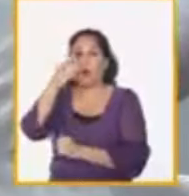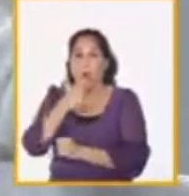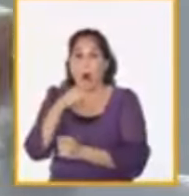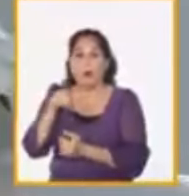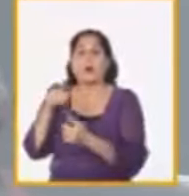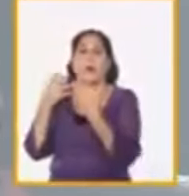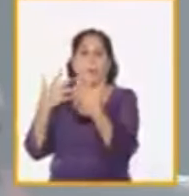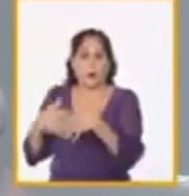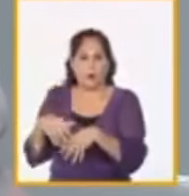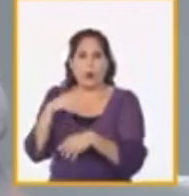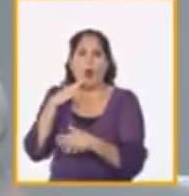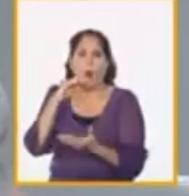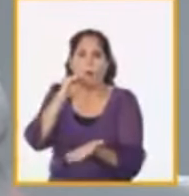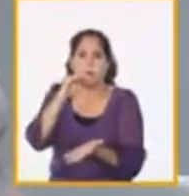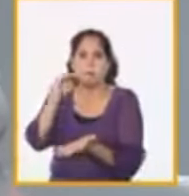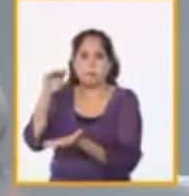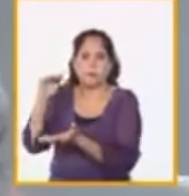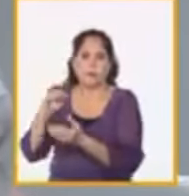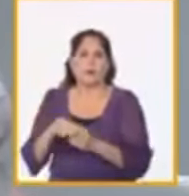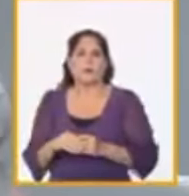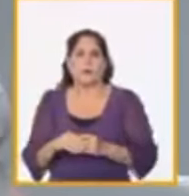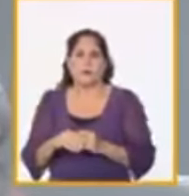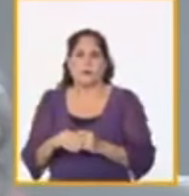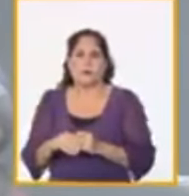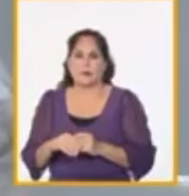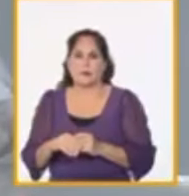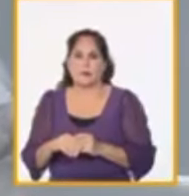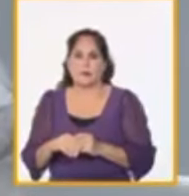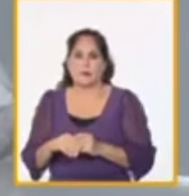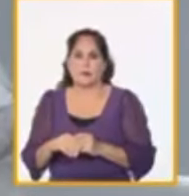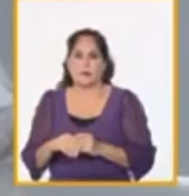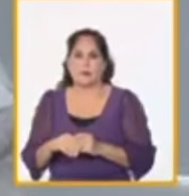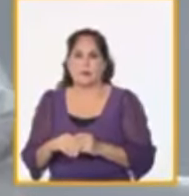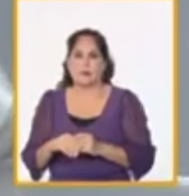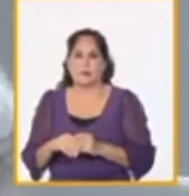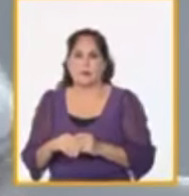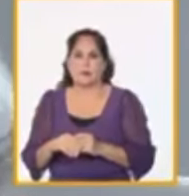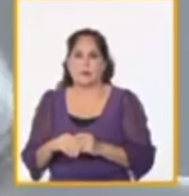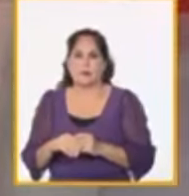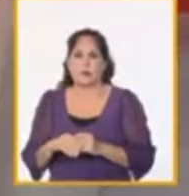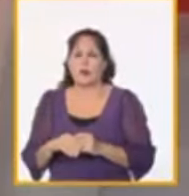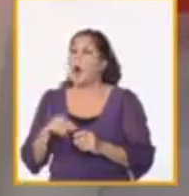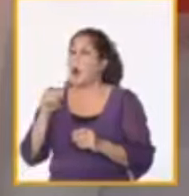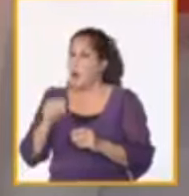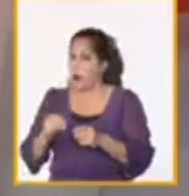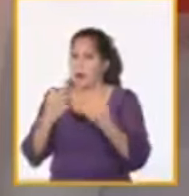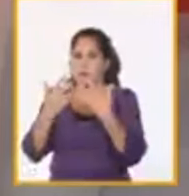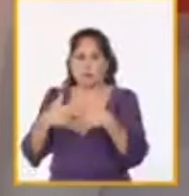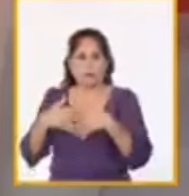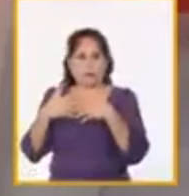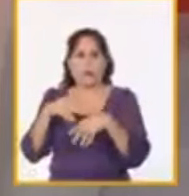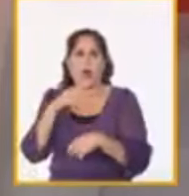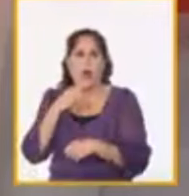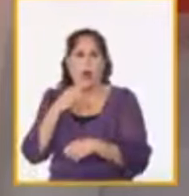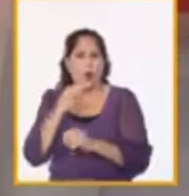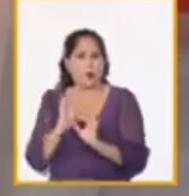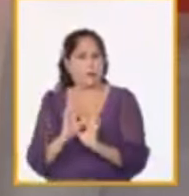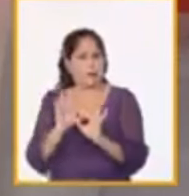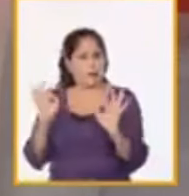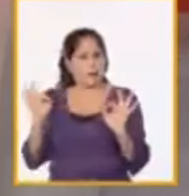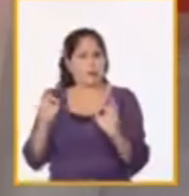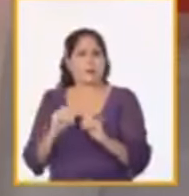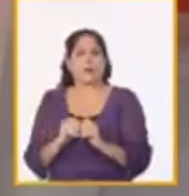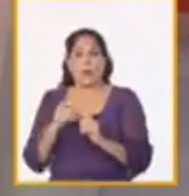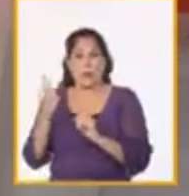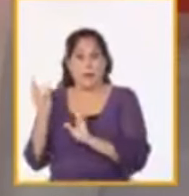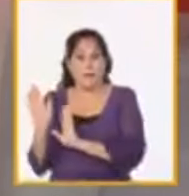en algún momento teníamos problemas porque no había producción y era muy tenso la situación. Hoy hay producción. Y estamos concentrados en poderla